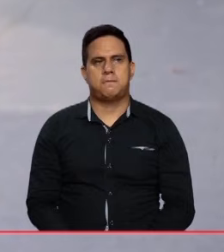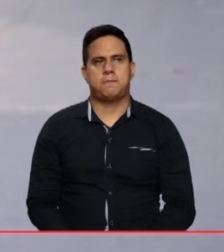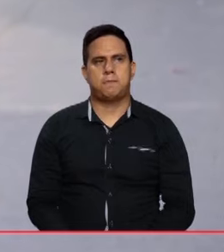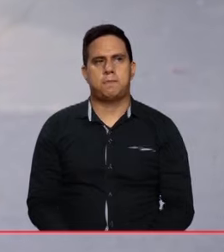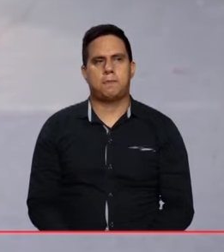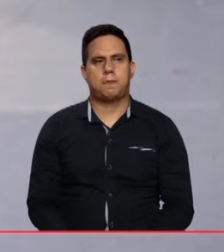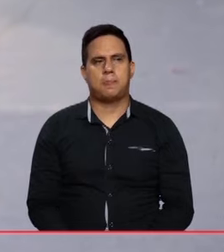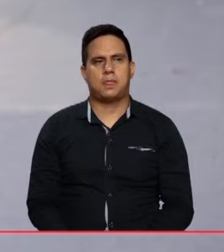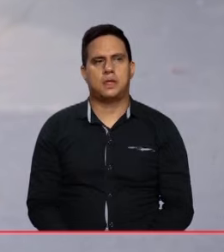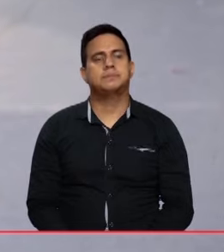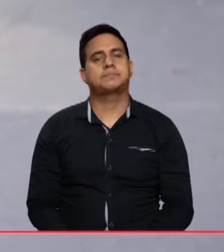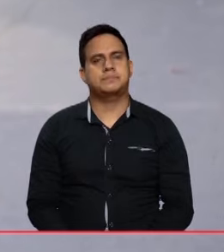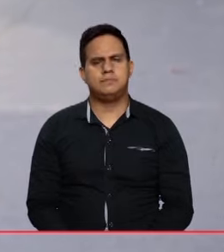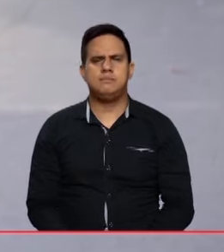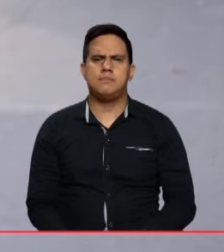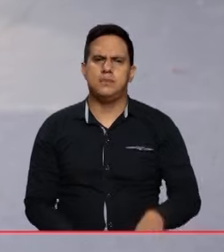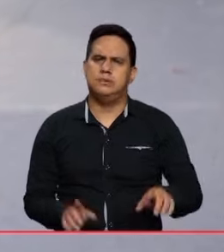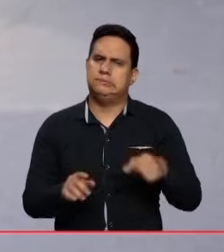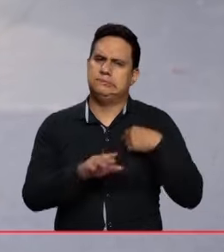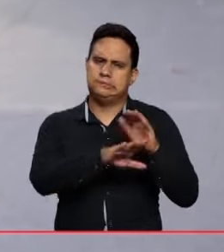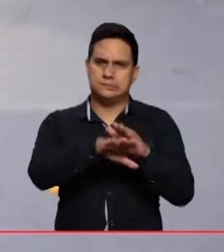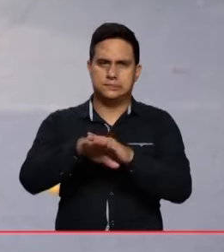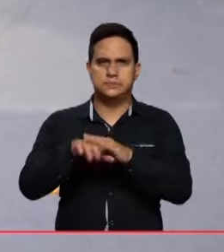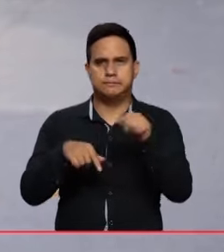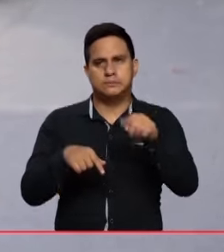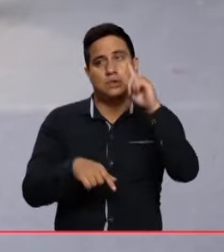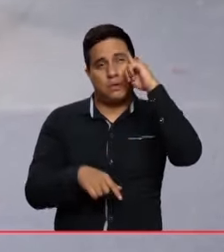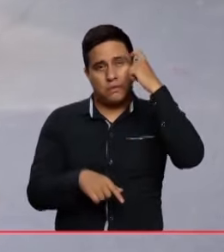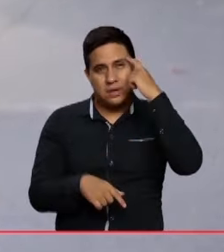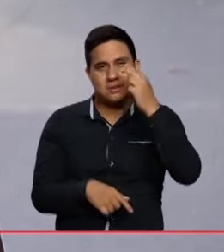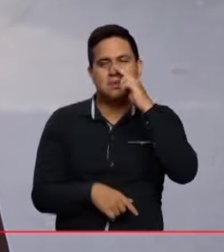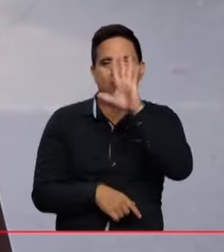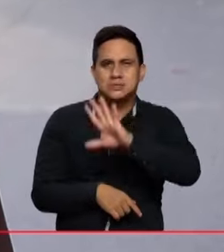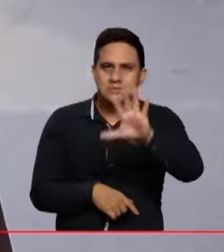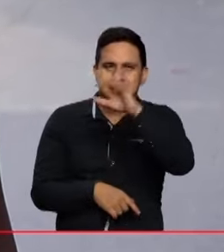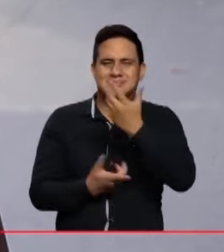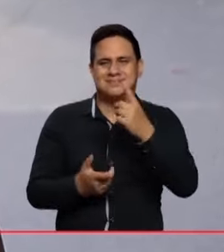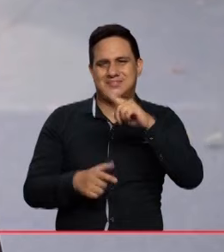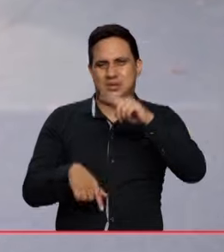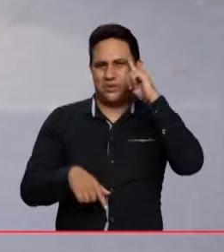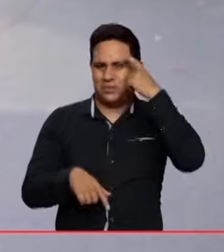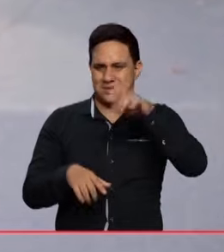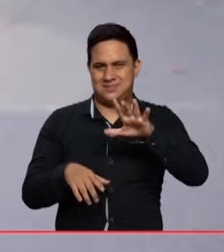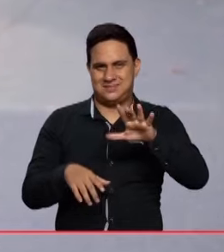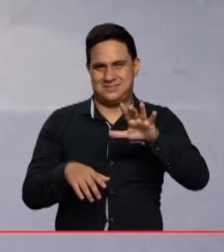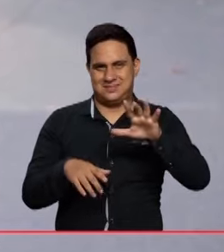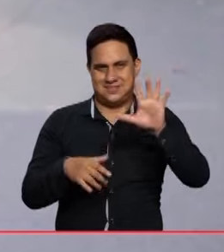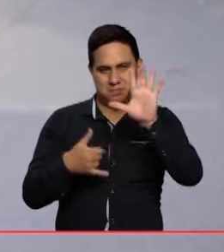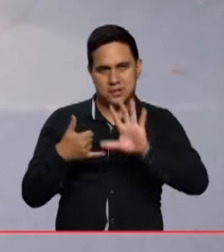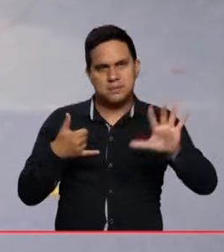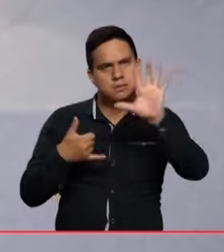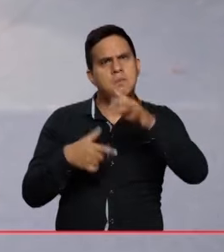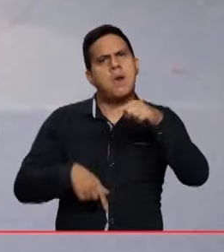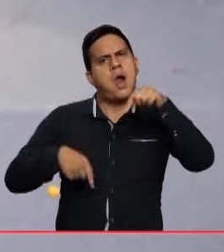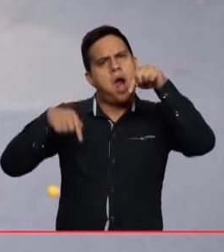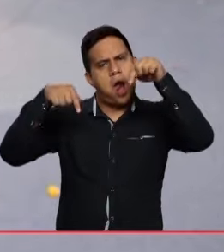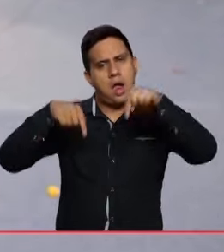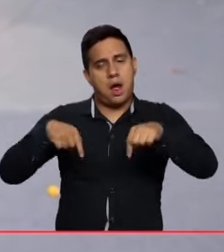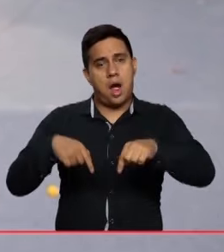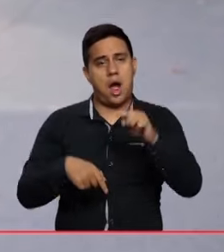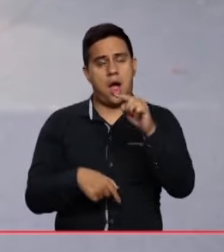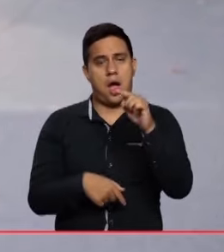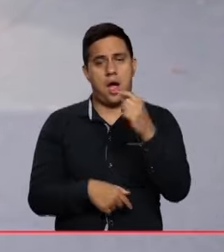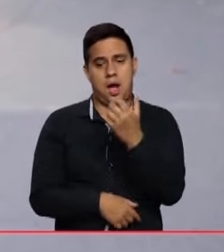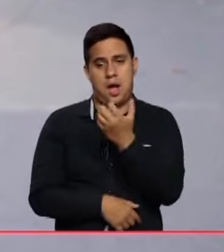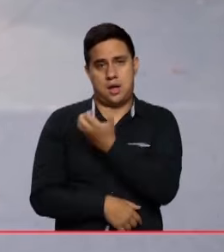Hoy el llamado es al gobierno nacional, al gobierno departamental, que no solamente es el alcalde quien debe de generar